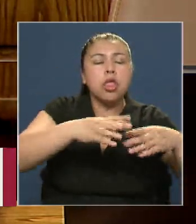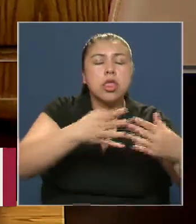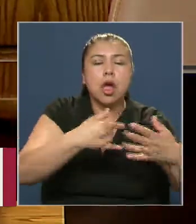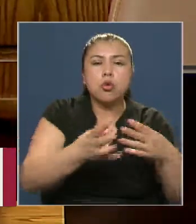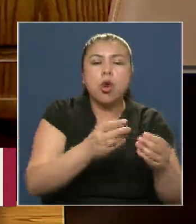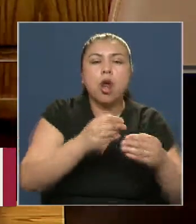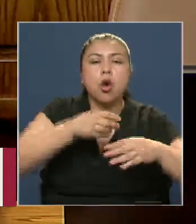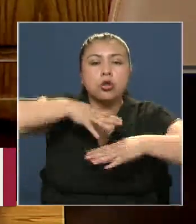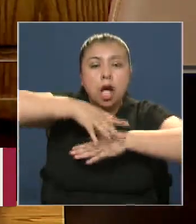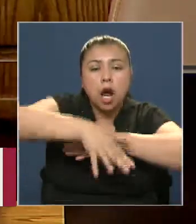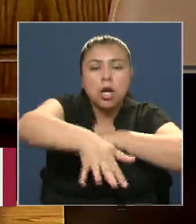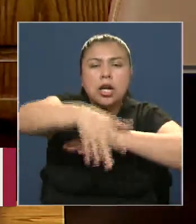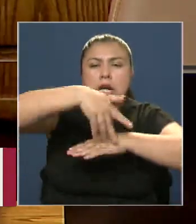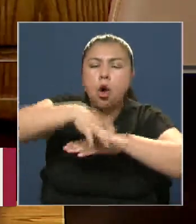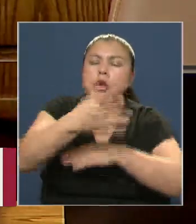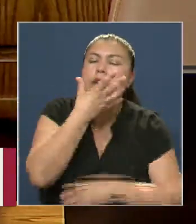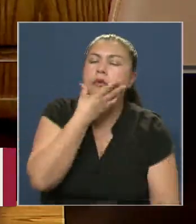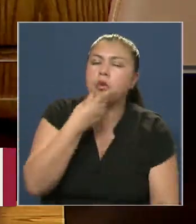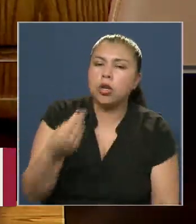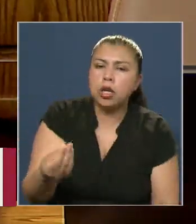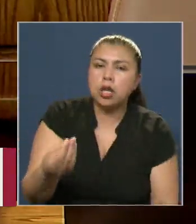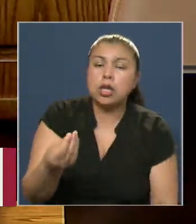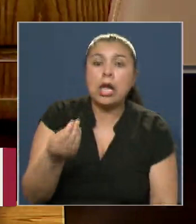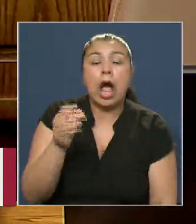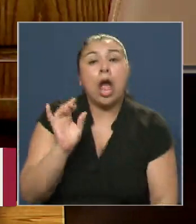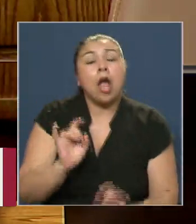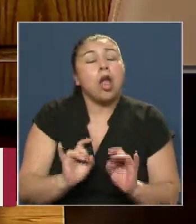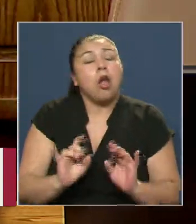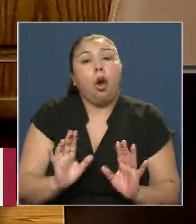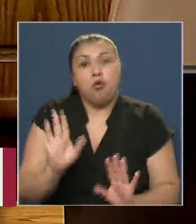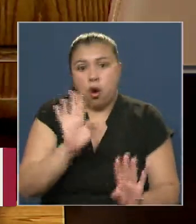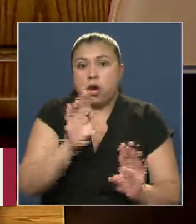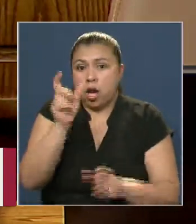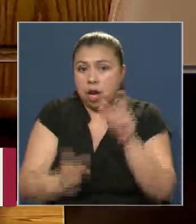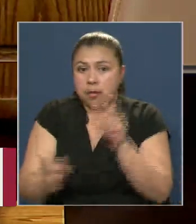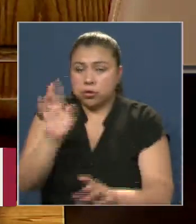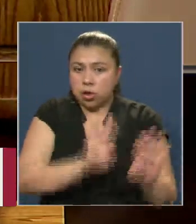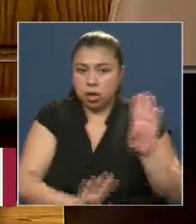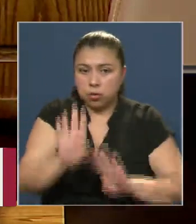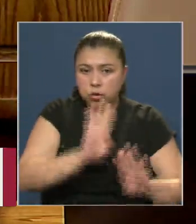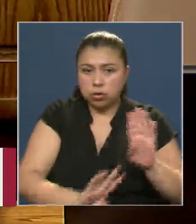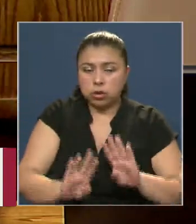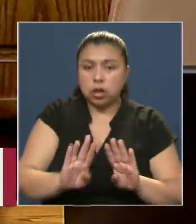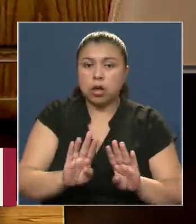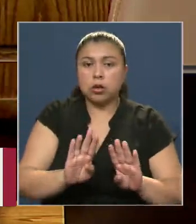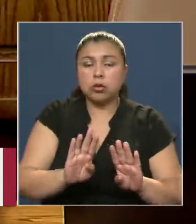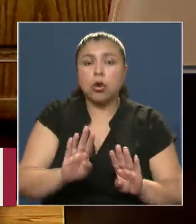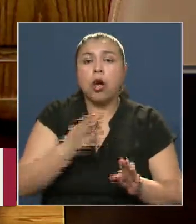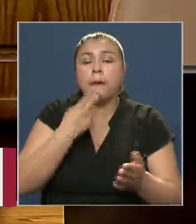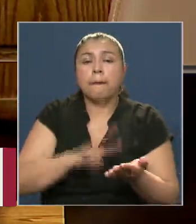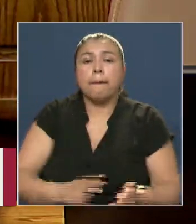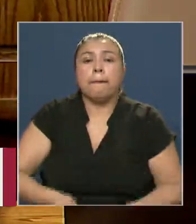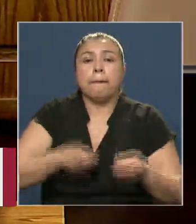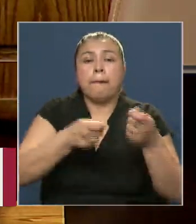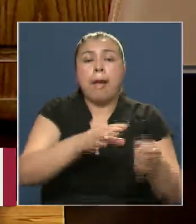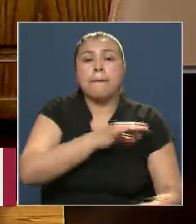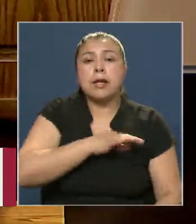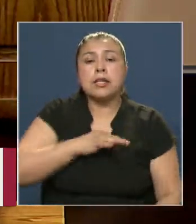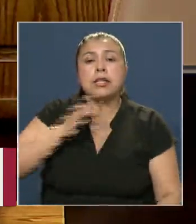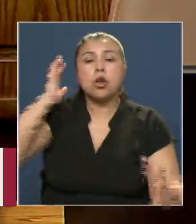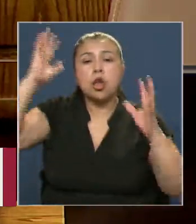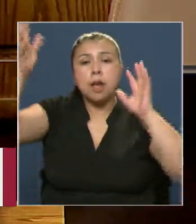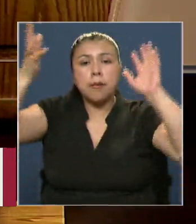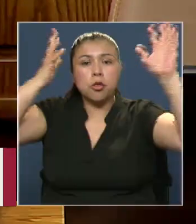río, ¿no es cierto?, que es muy bonita y obviamente que la gente la está protegiendo. En consecuencia, queremos enviar un oficio al Ministerio de Medio